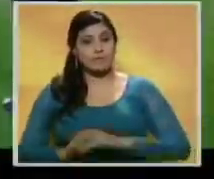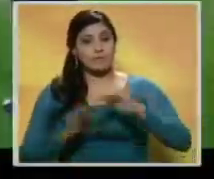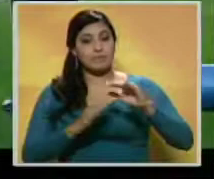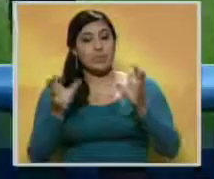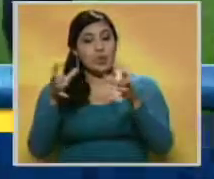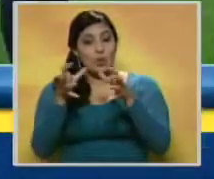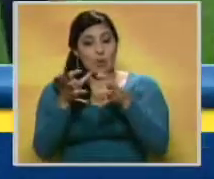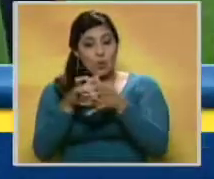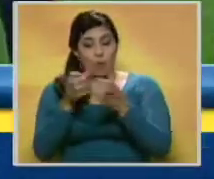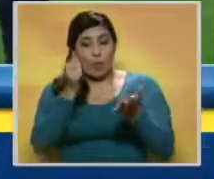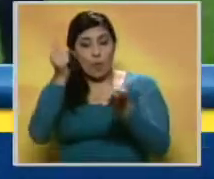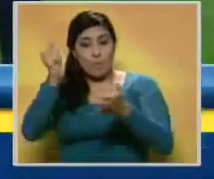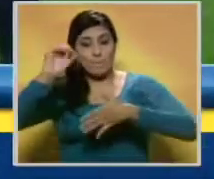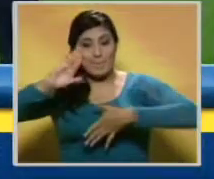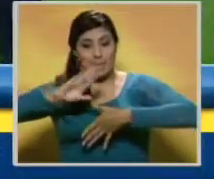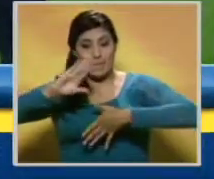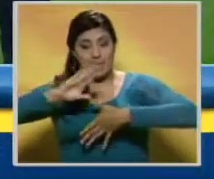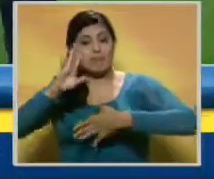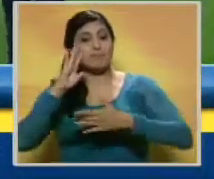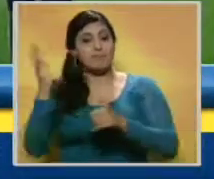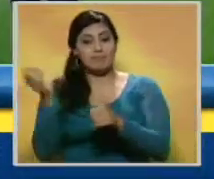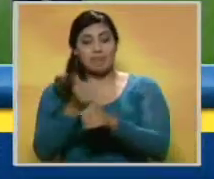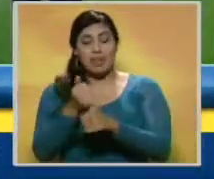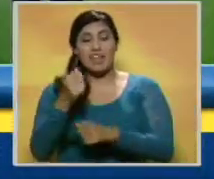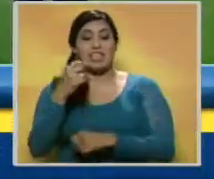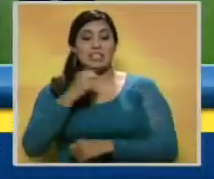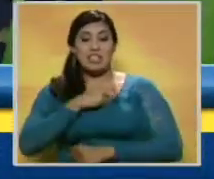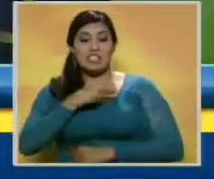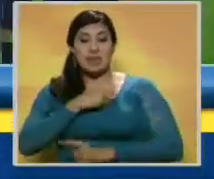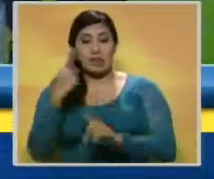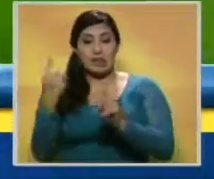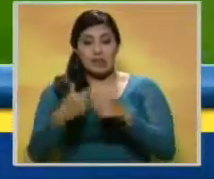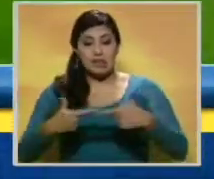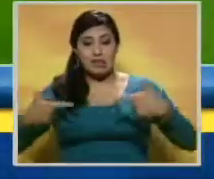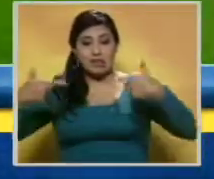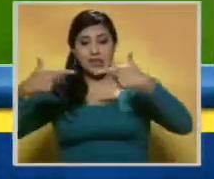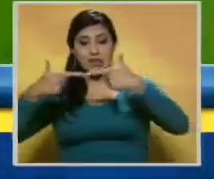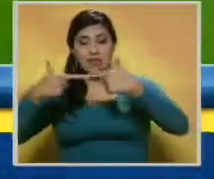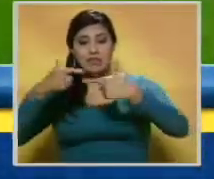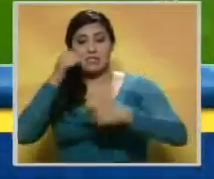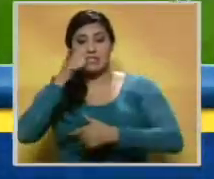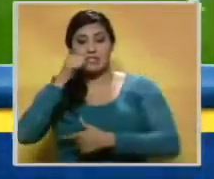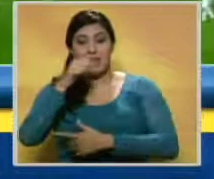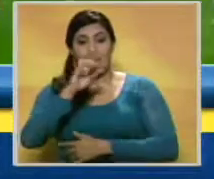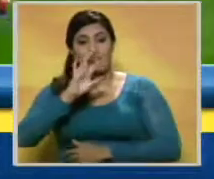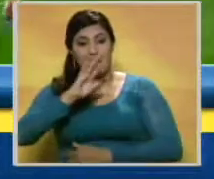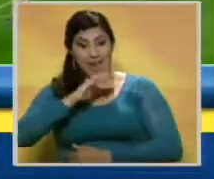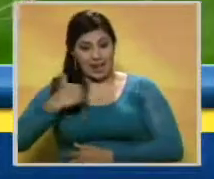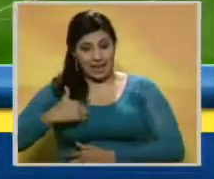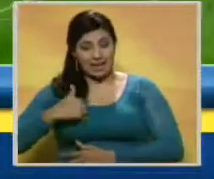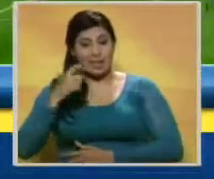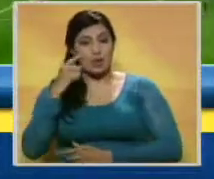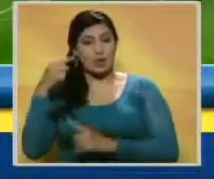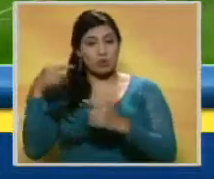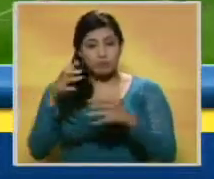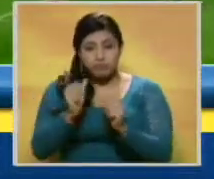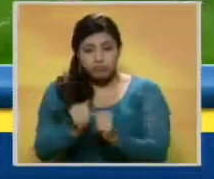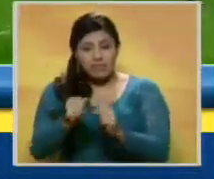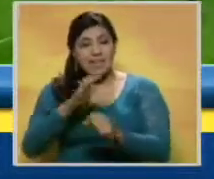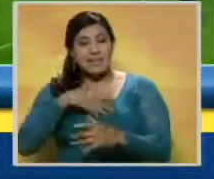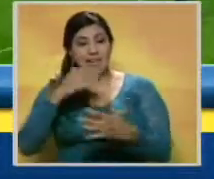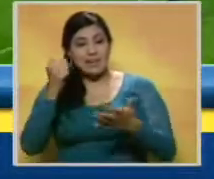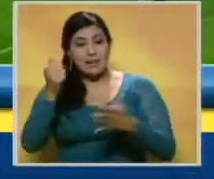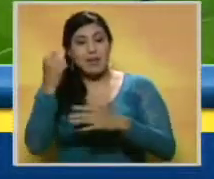En la Copa América ya se conoce quién será el rival de Chile en la gran final del próximo sábado. Argentina buscará su primer título continental